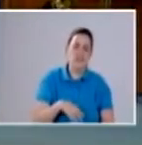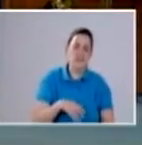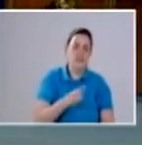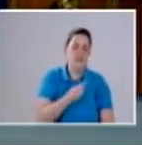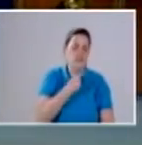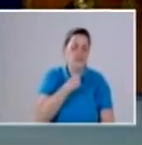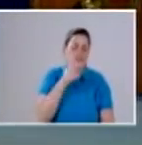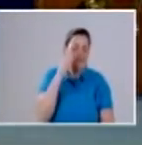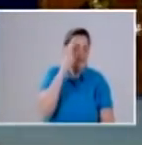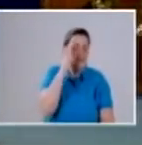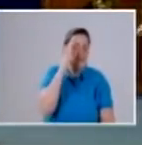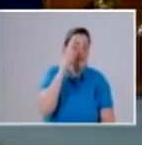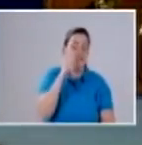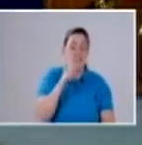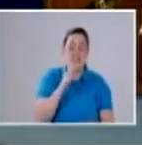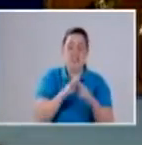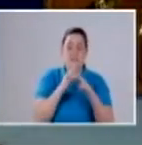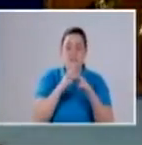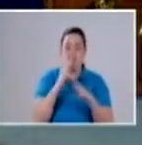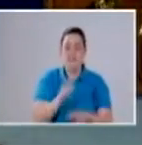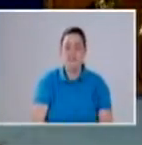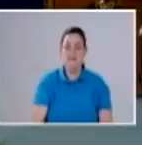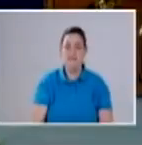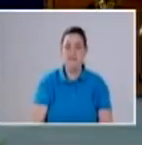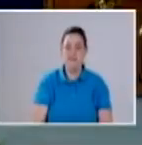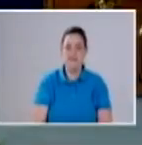oír el nombre.